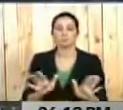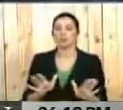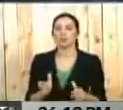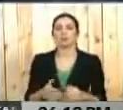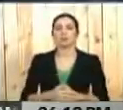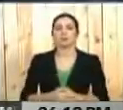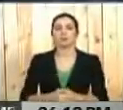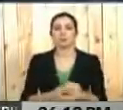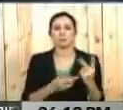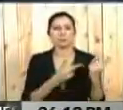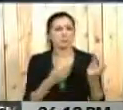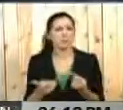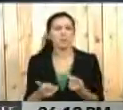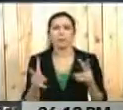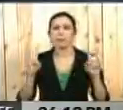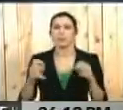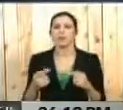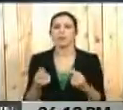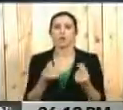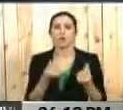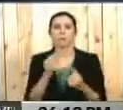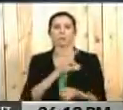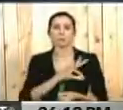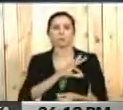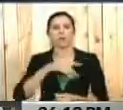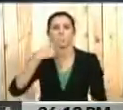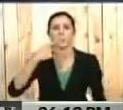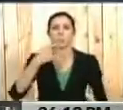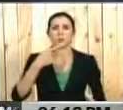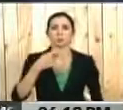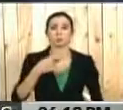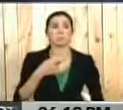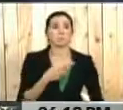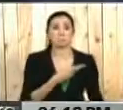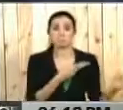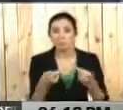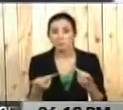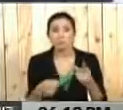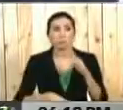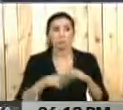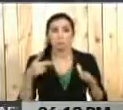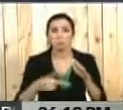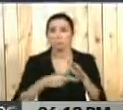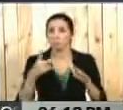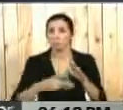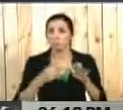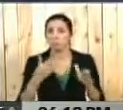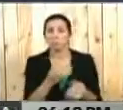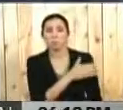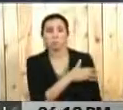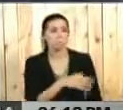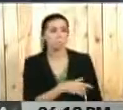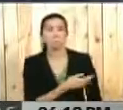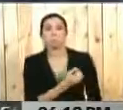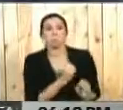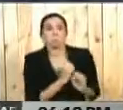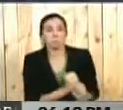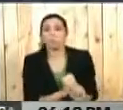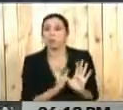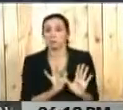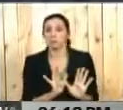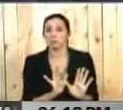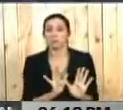tanto en el ámbito económico, social, político, a la oposición, y se espera pues que la oposición en cualquier